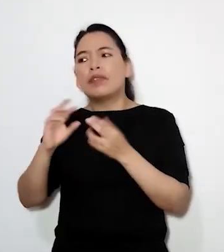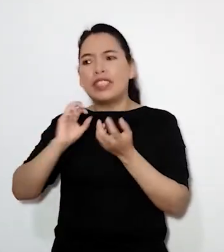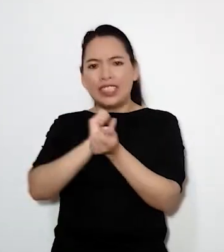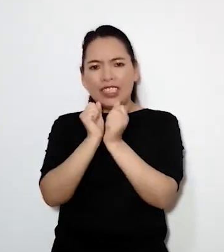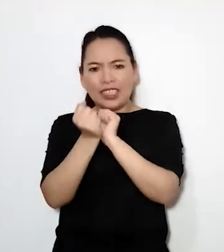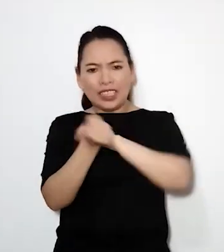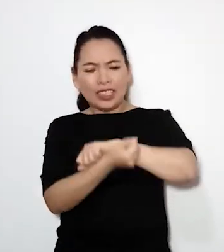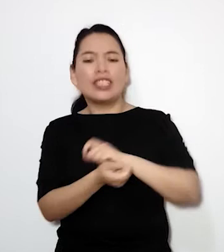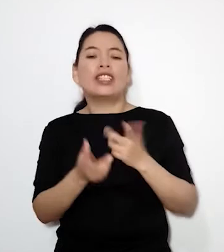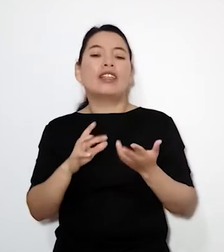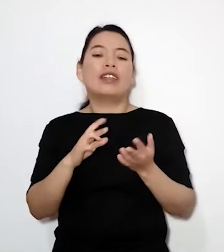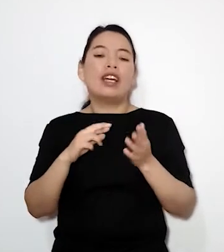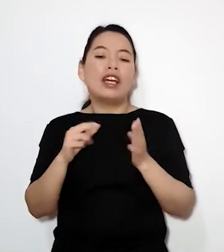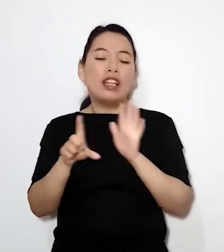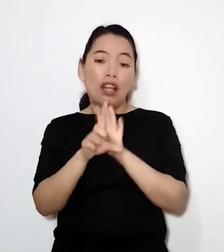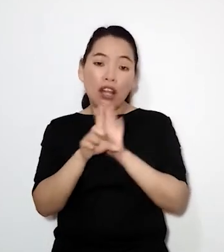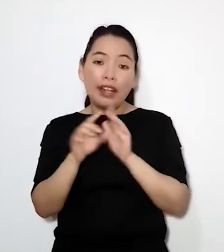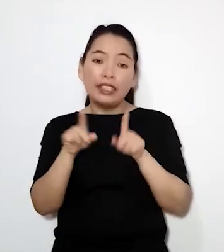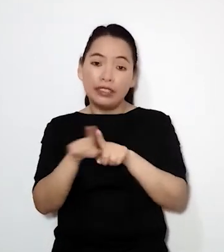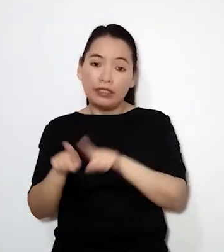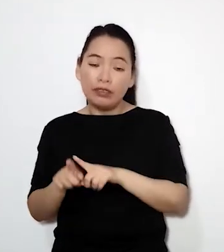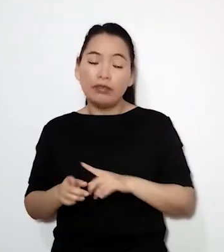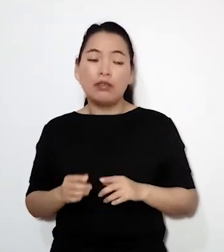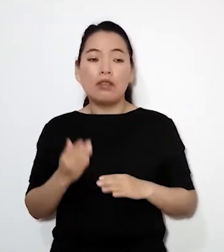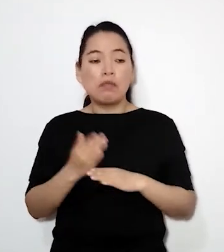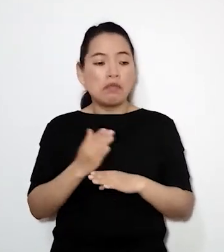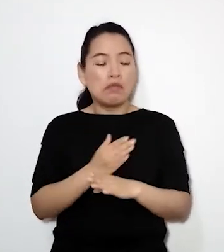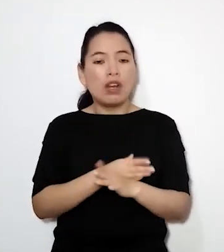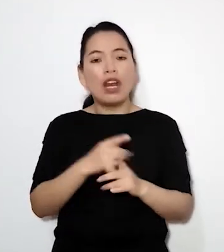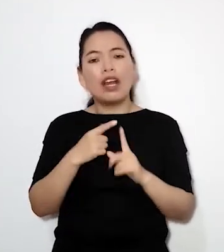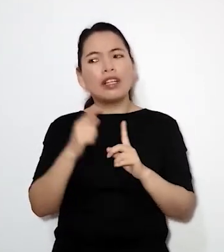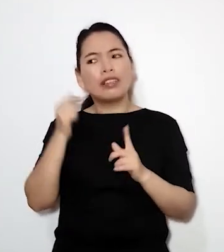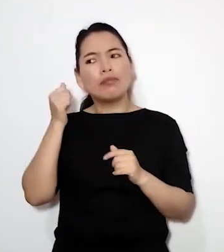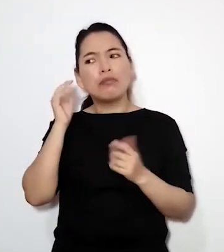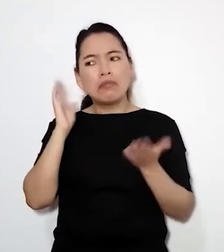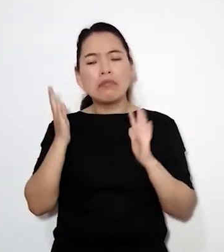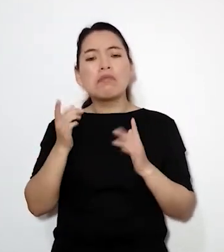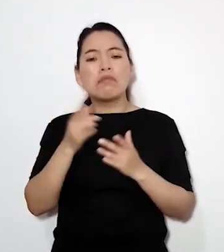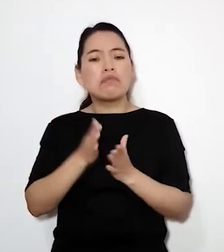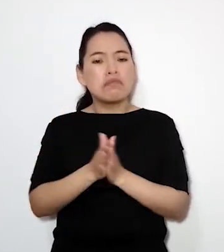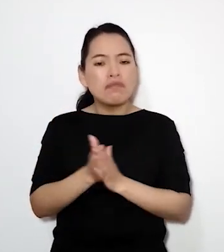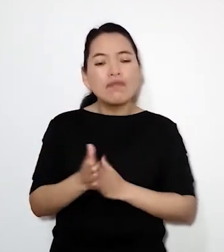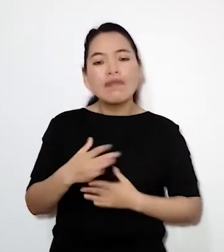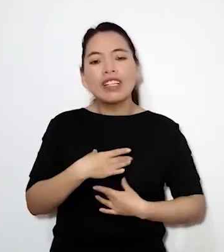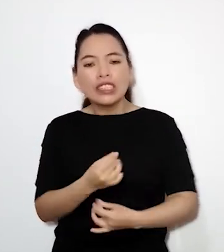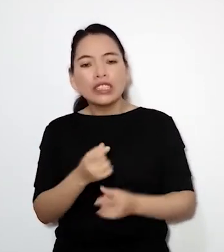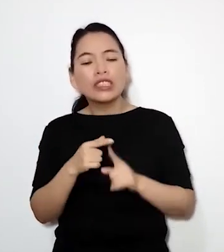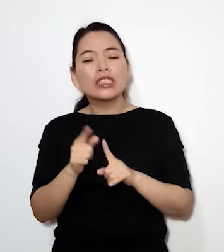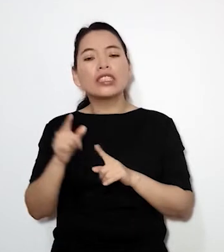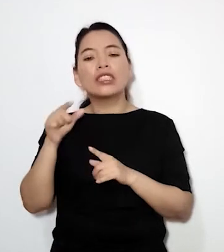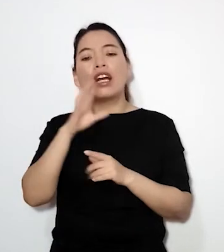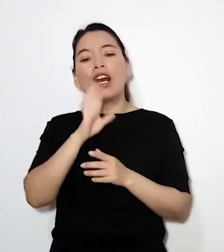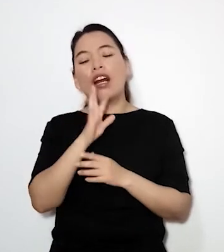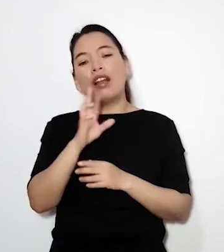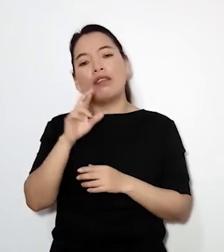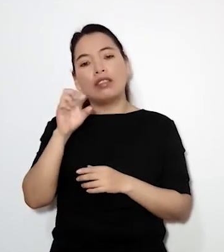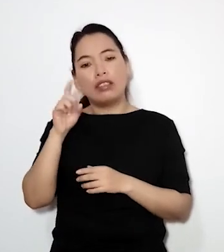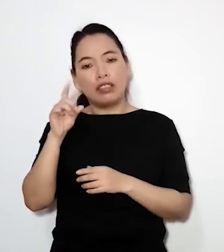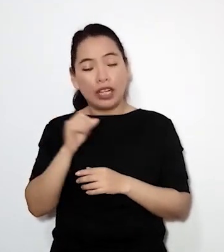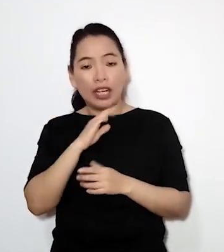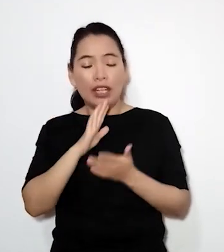Y una cuestión interesante es que lo que notamos del trabajo de la Red Regional por la Educación Inclusiva de